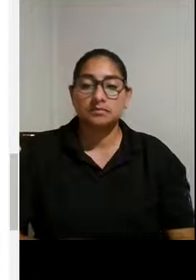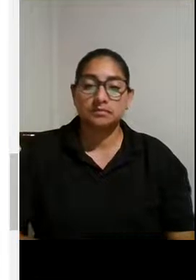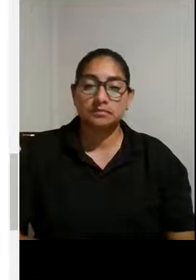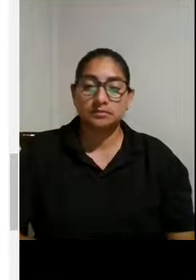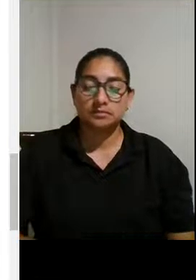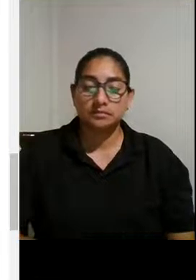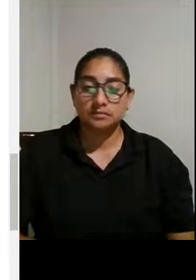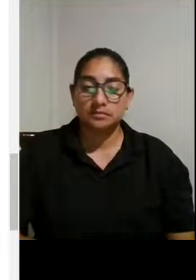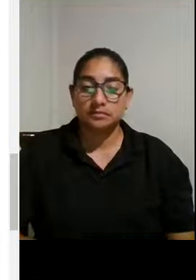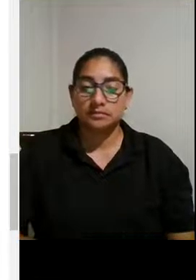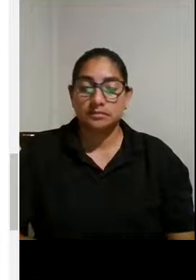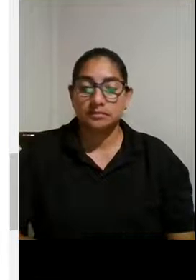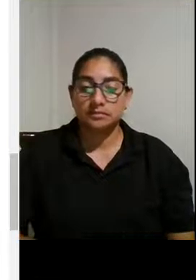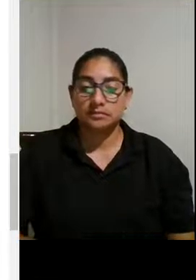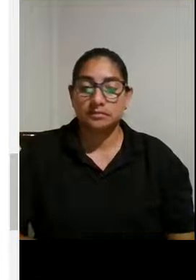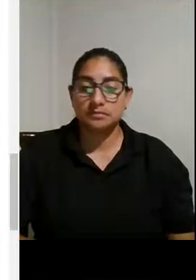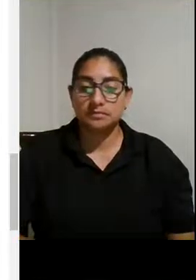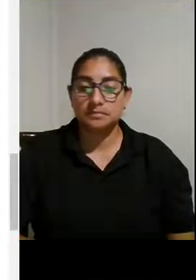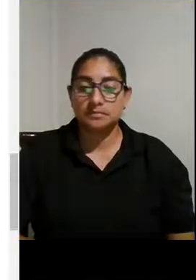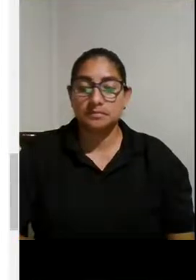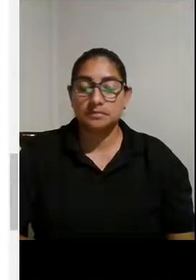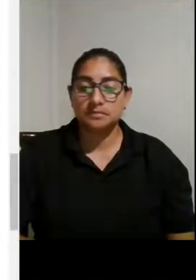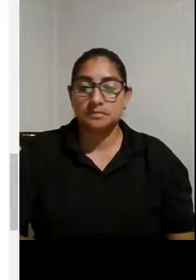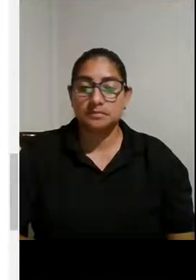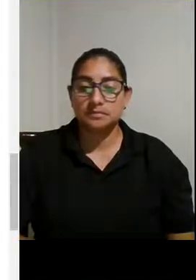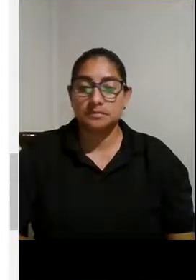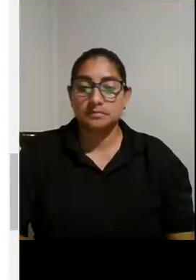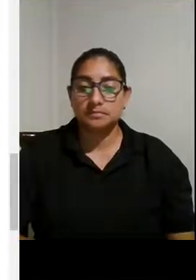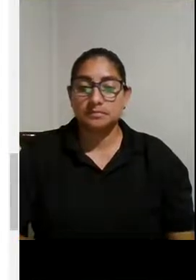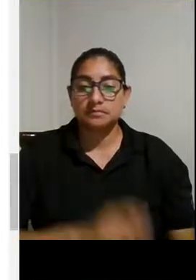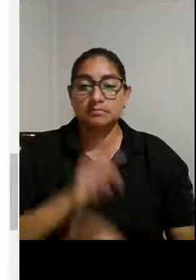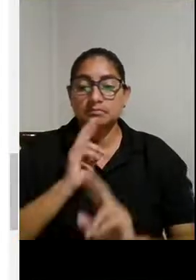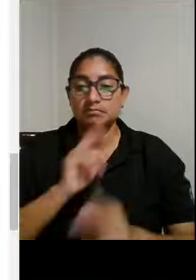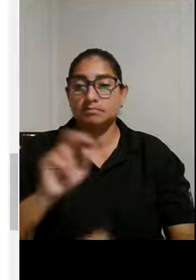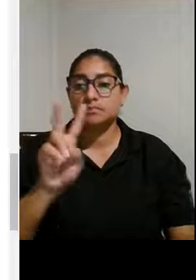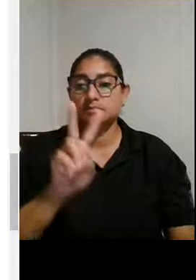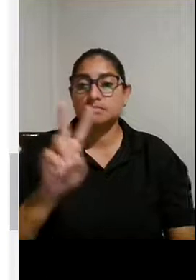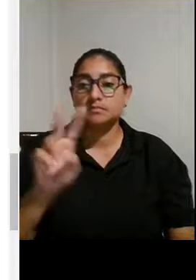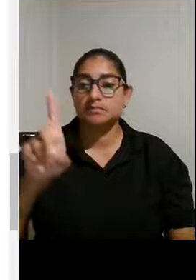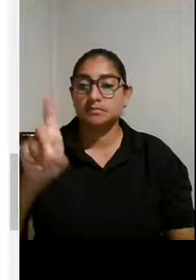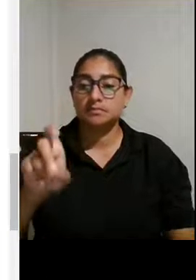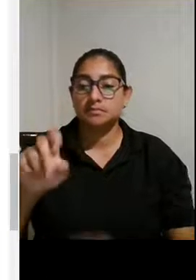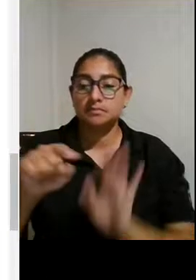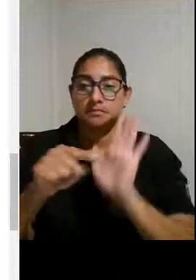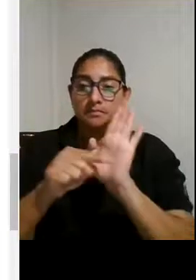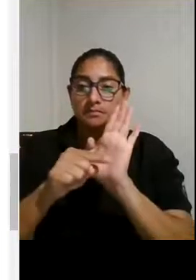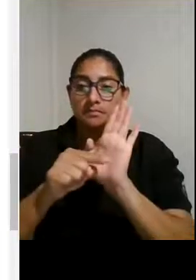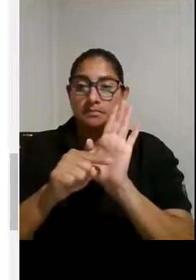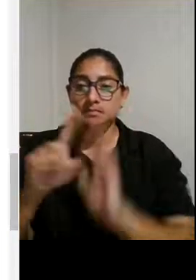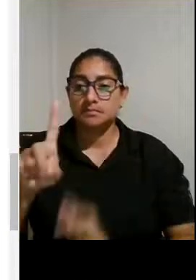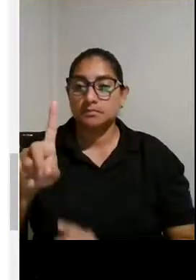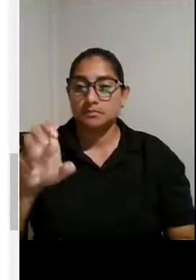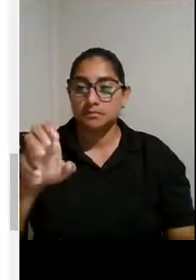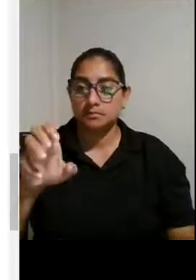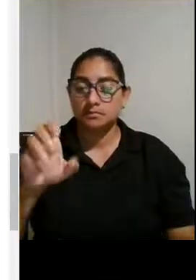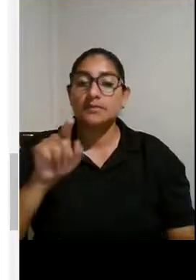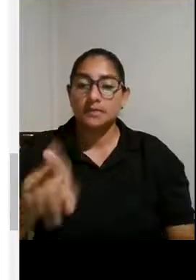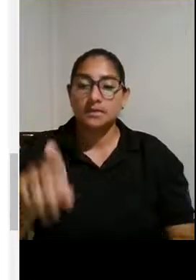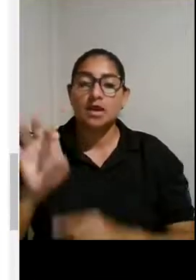menos 3x menos 100, nos quedan 22x menos 100. Esa es la